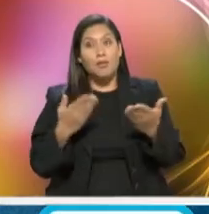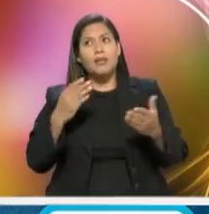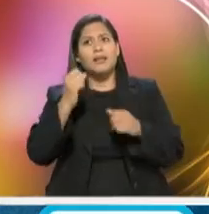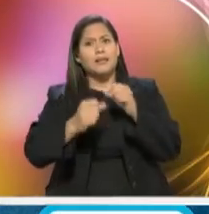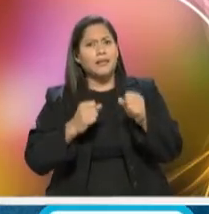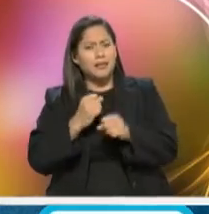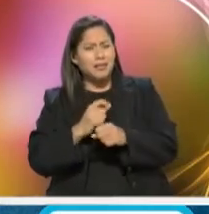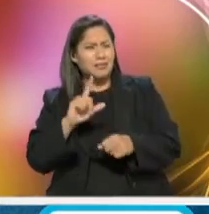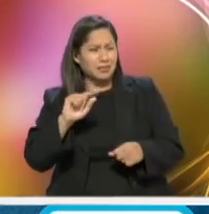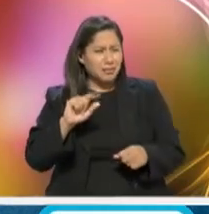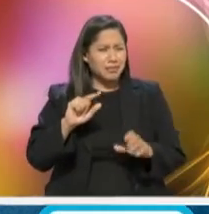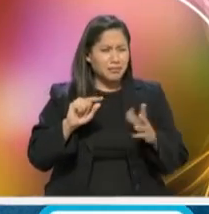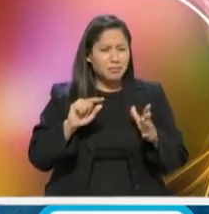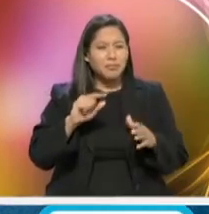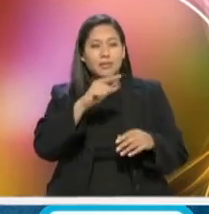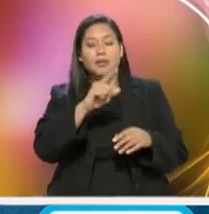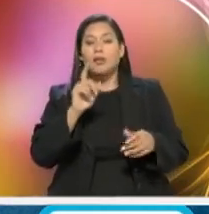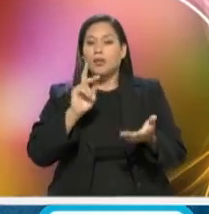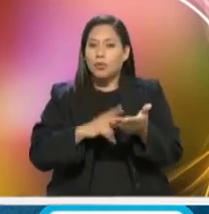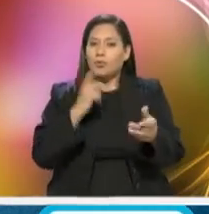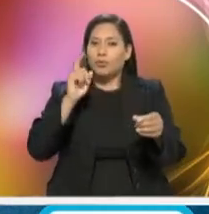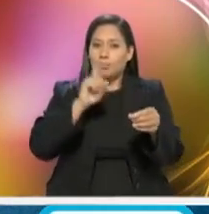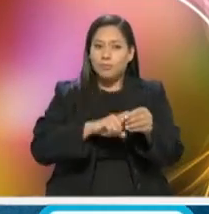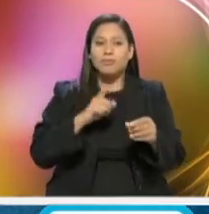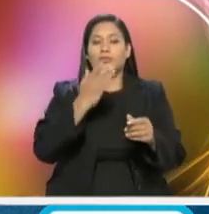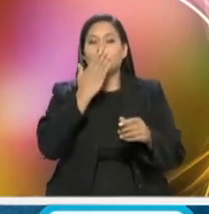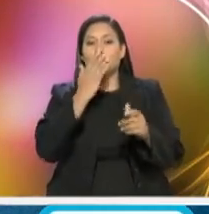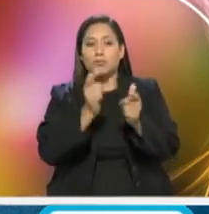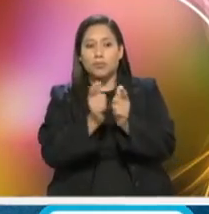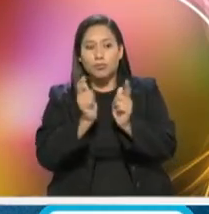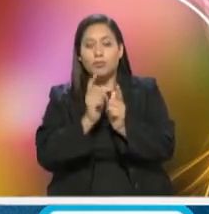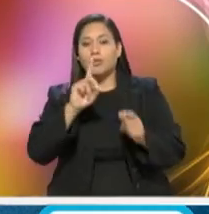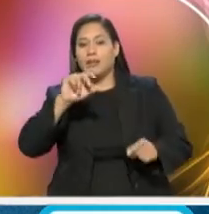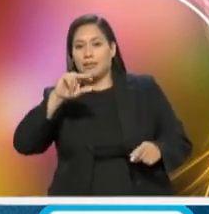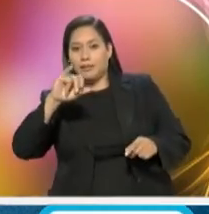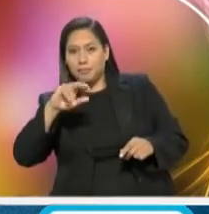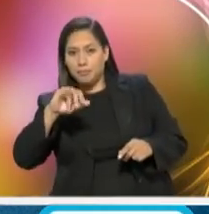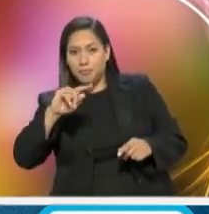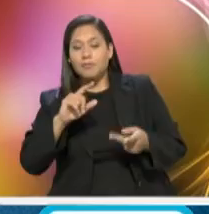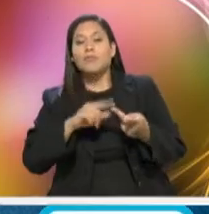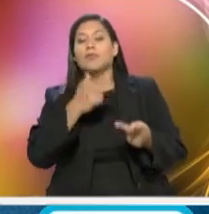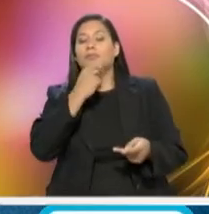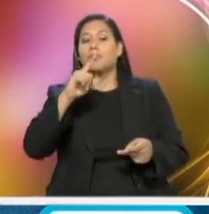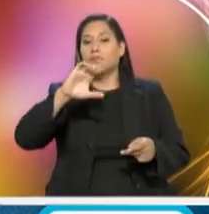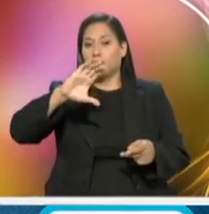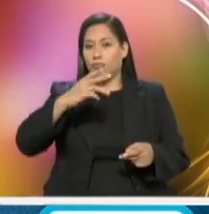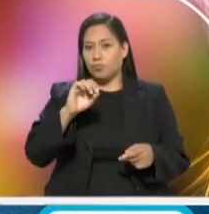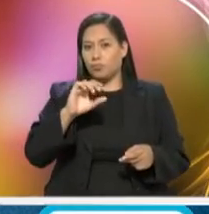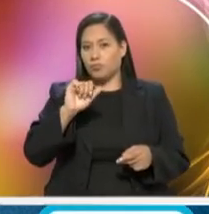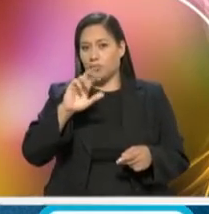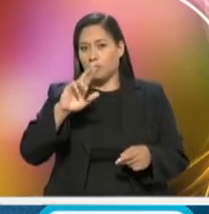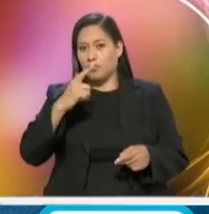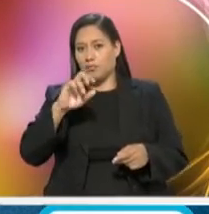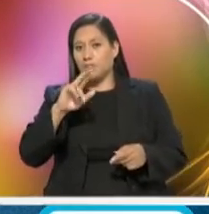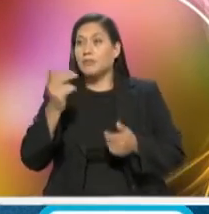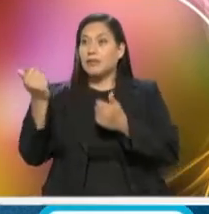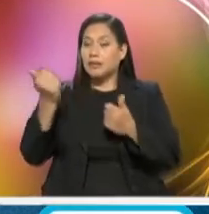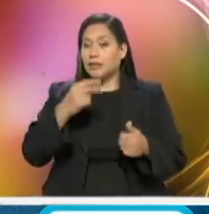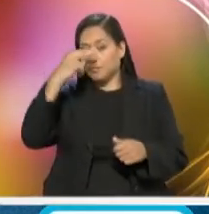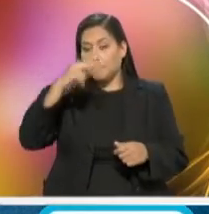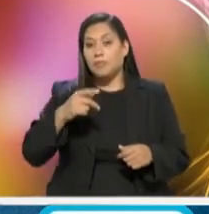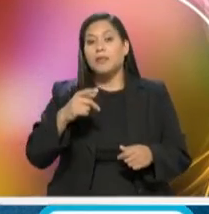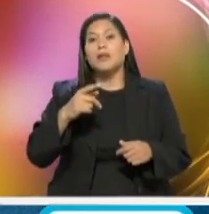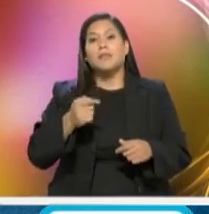años 70, se volvió a integrar la Sonora Dinamita nuevamente con Lucho Argaín. Fueron traídos a México por primera